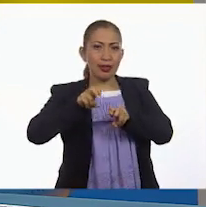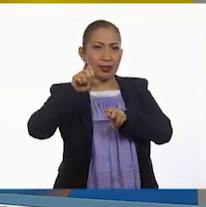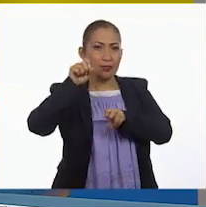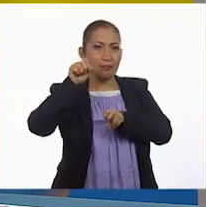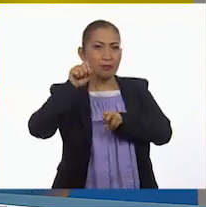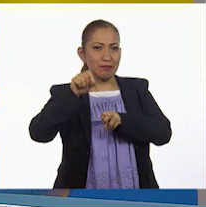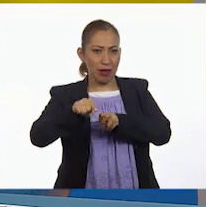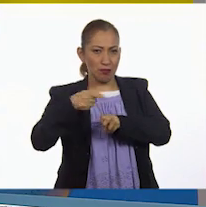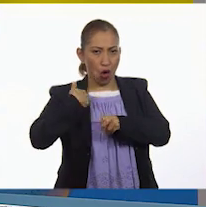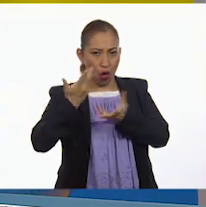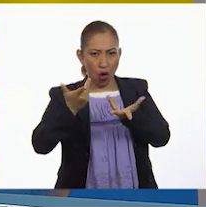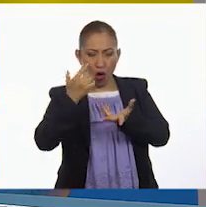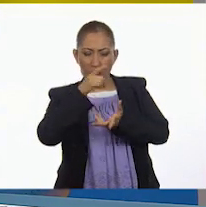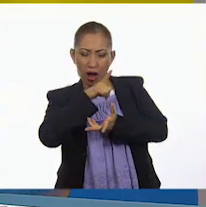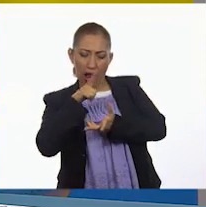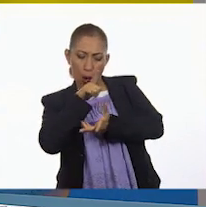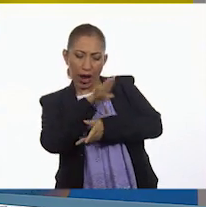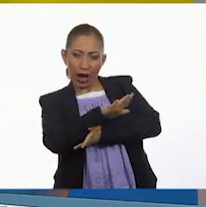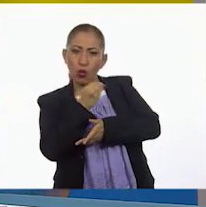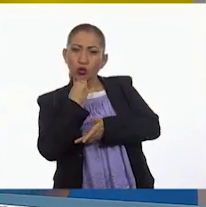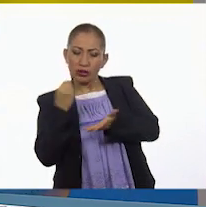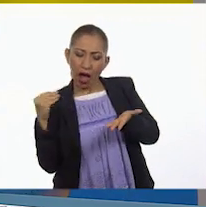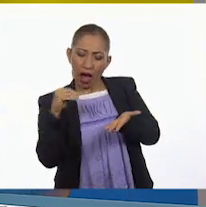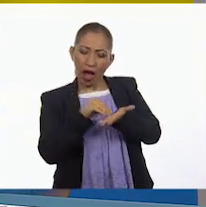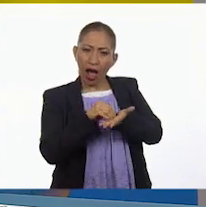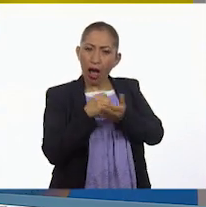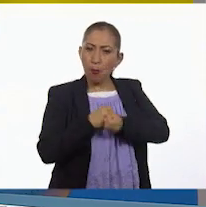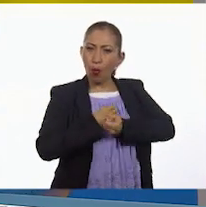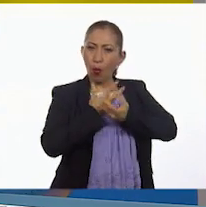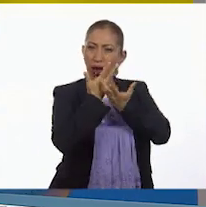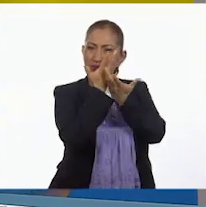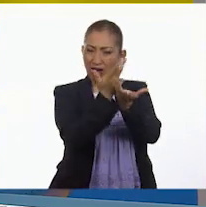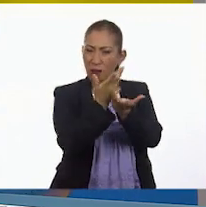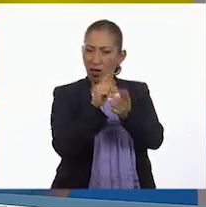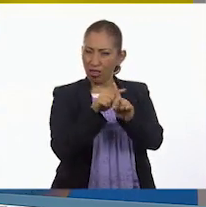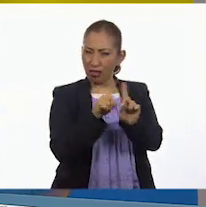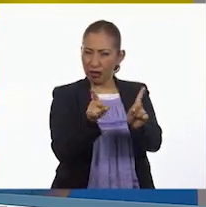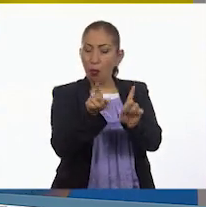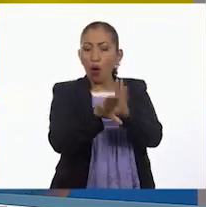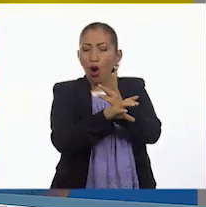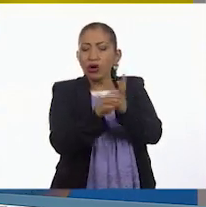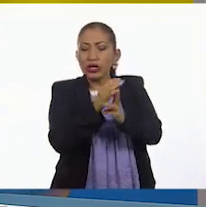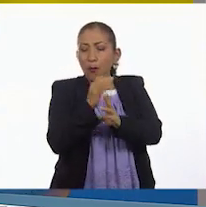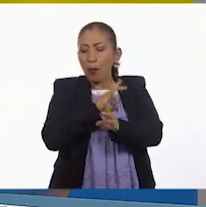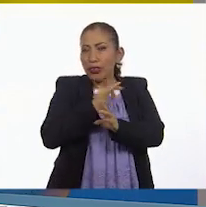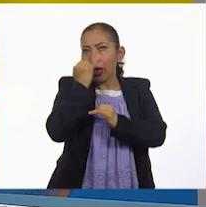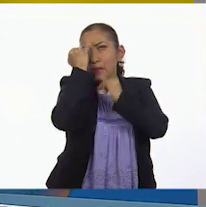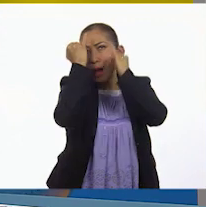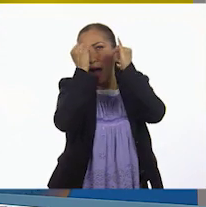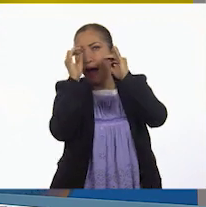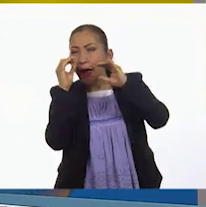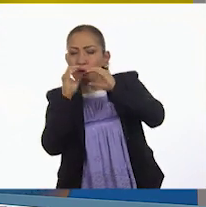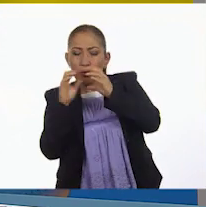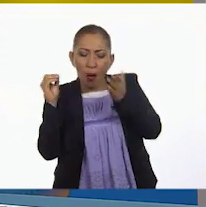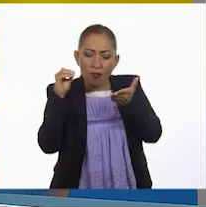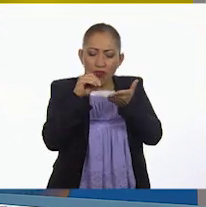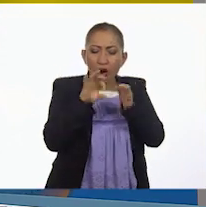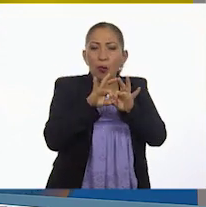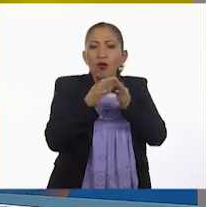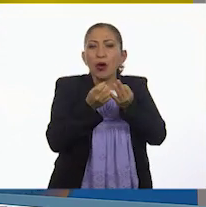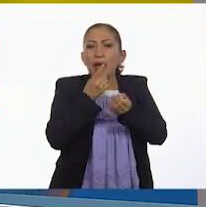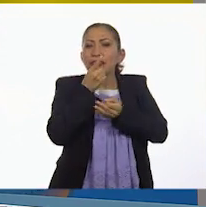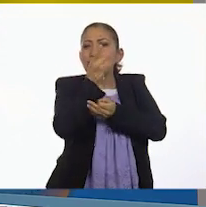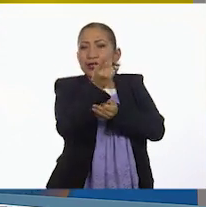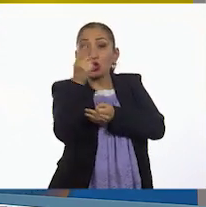este lenguaje que utiliza la poesía, los poemas, todas las cosas que uno se puede imaginar y también la manera en que las